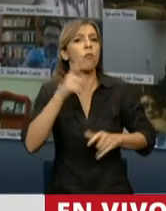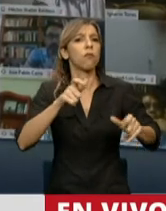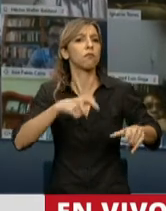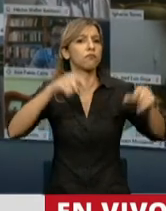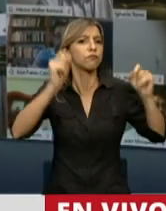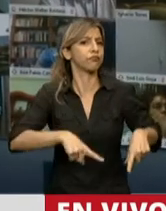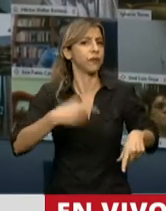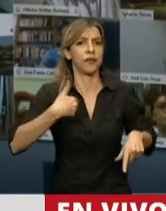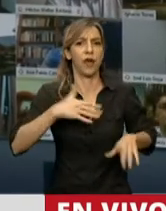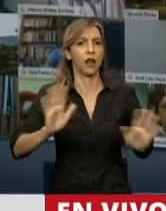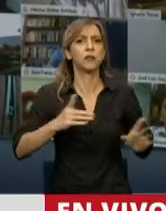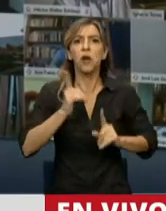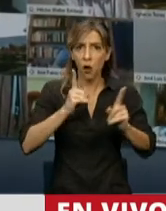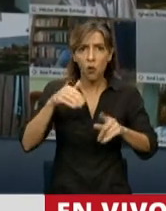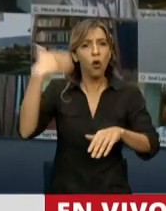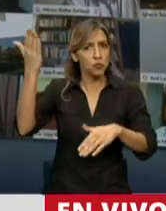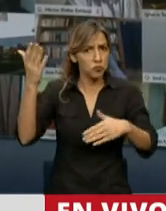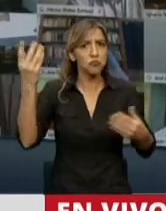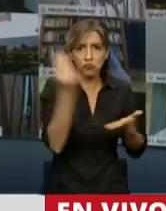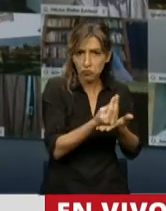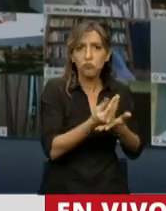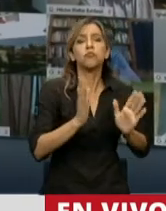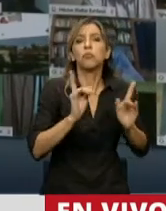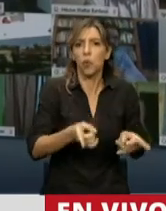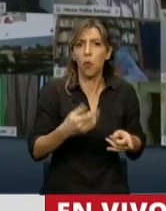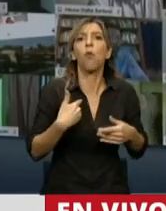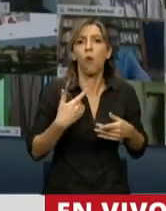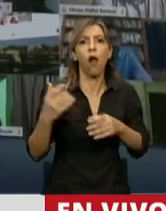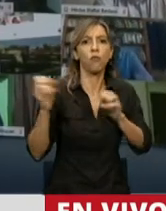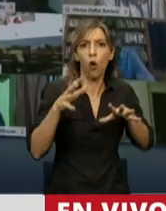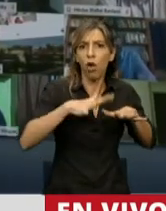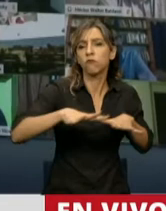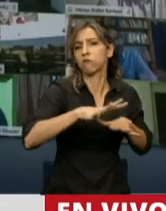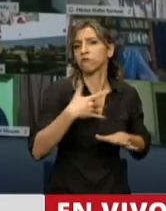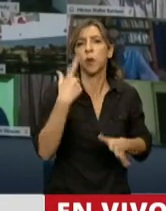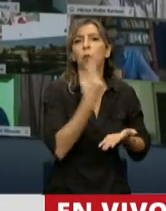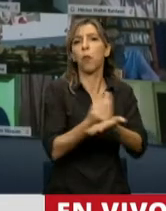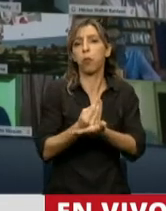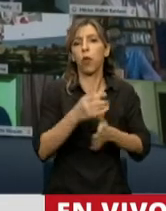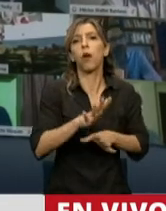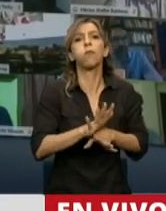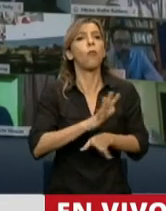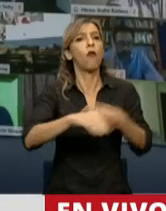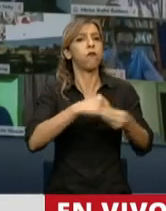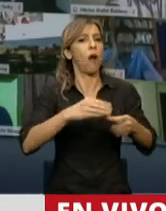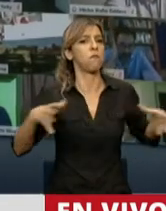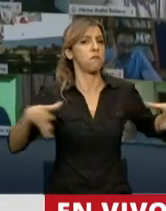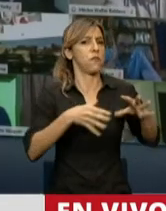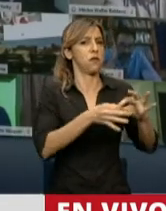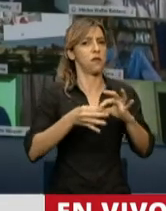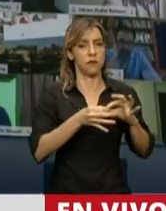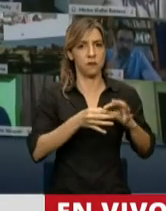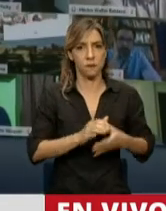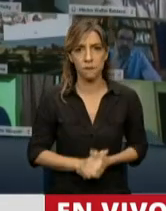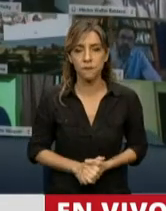y extranjeros de nuestra provincia, haciendo referencia a las familias que habitaban el sur de nuestras islas. Durante su trayectoria